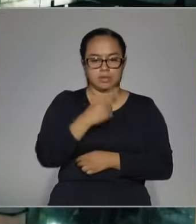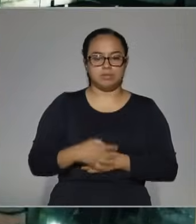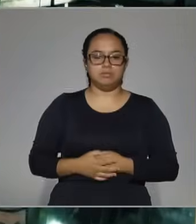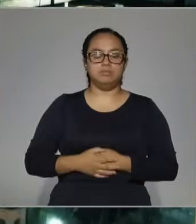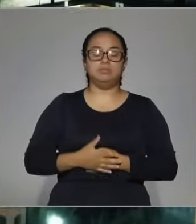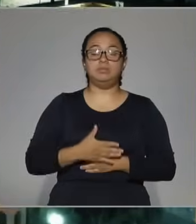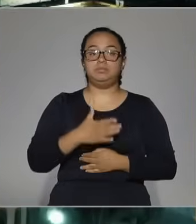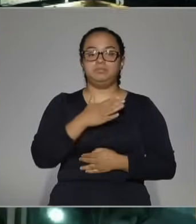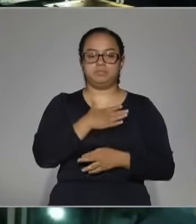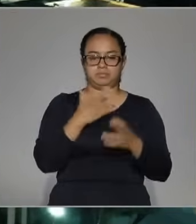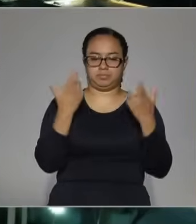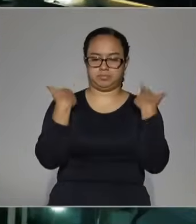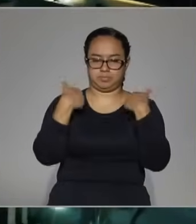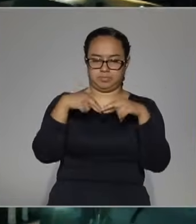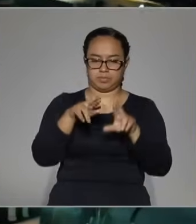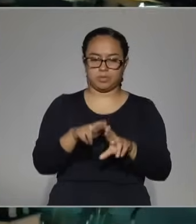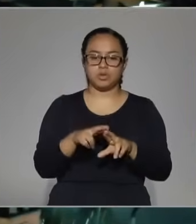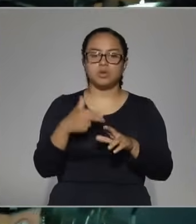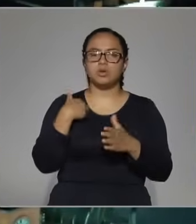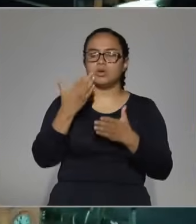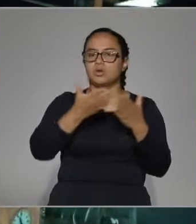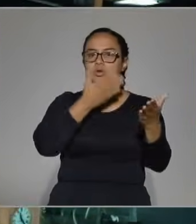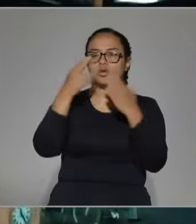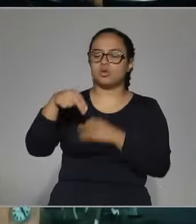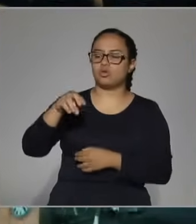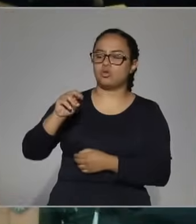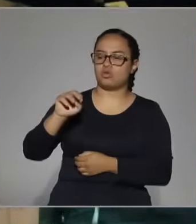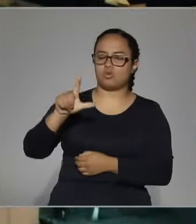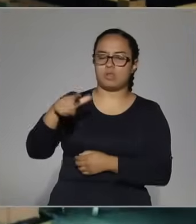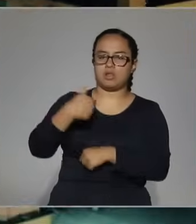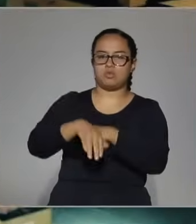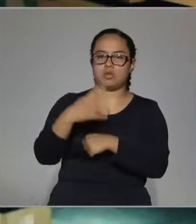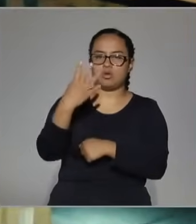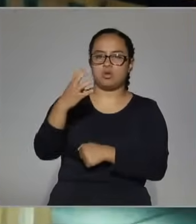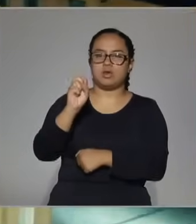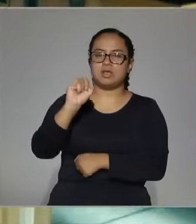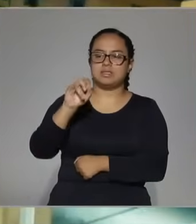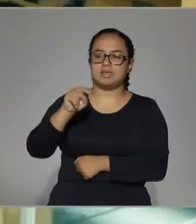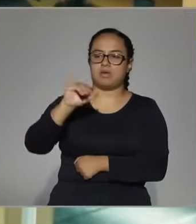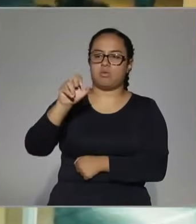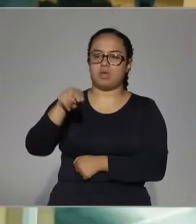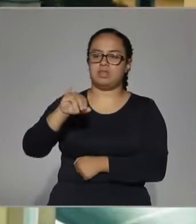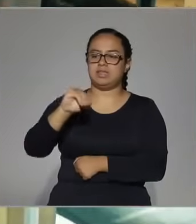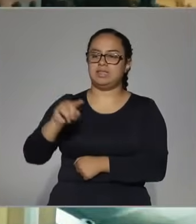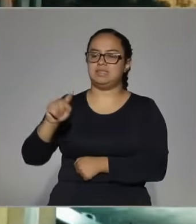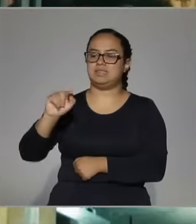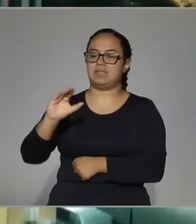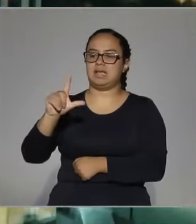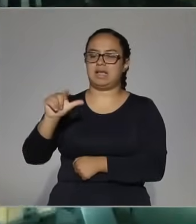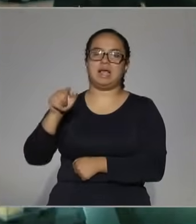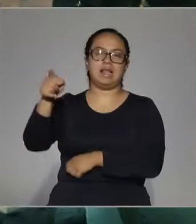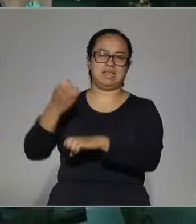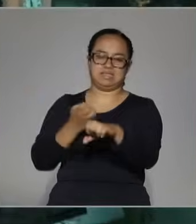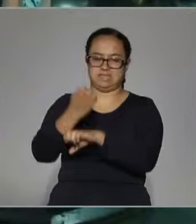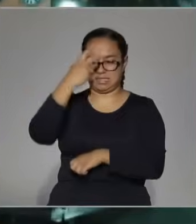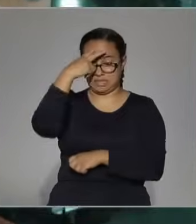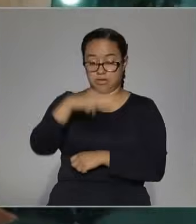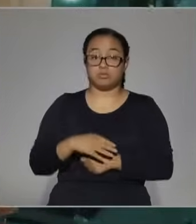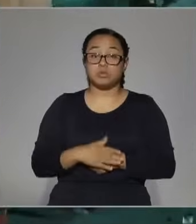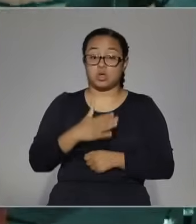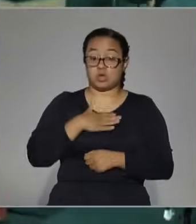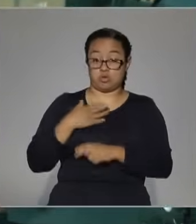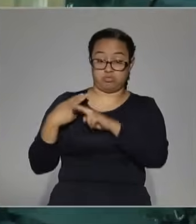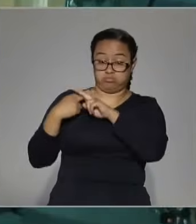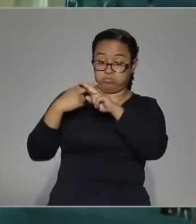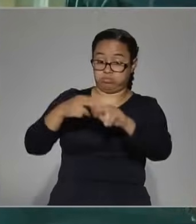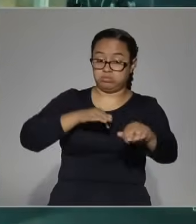Yo soy maestra normalista, estudié en la normal número 4 de San Juan Iztacala, Estado de México. En mis años que llevo de servicio nos